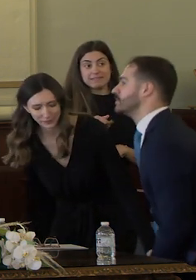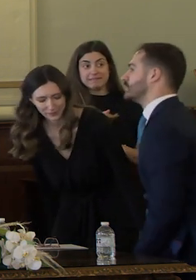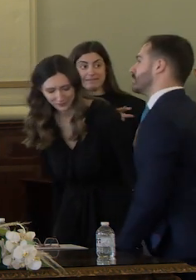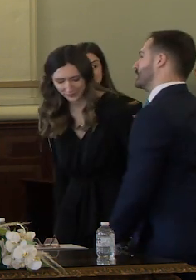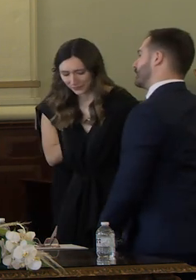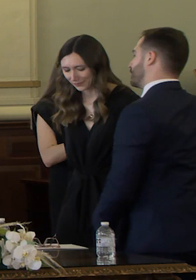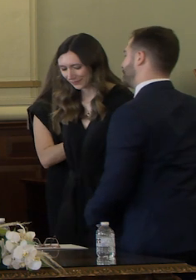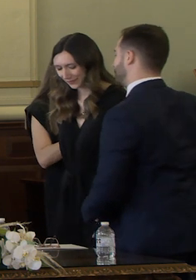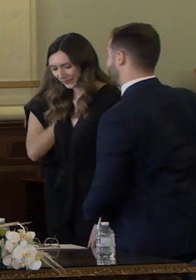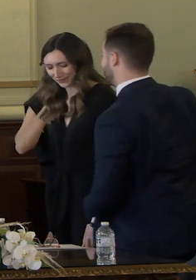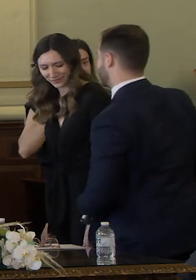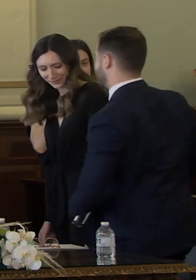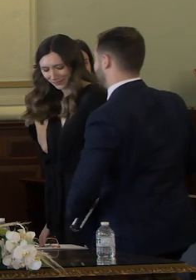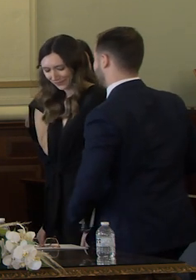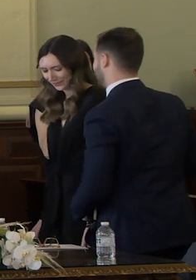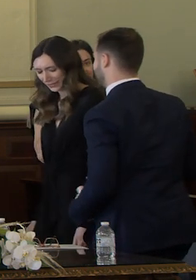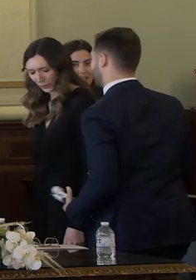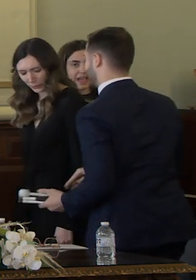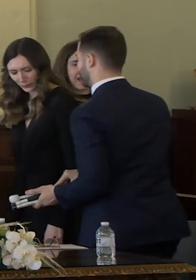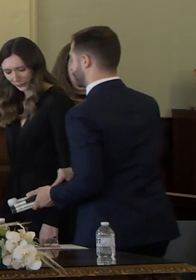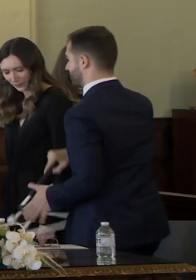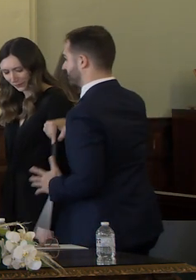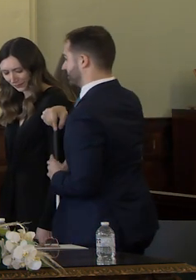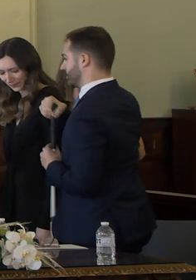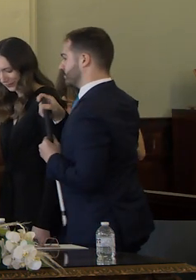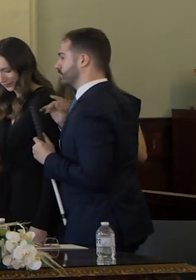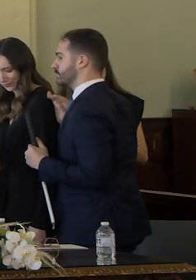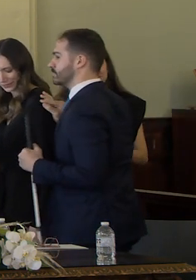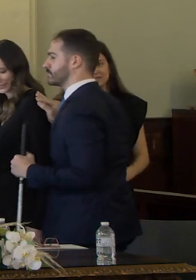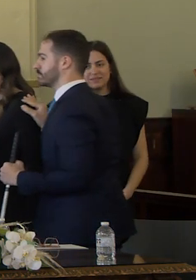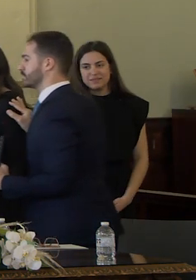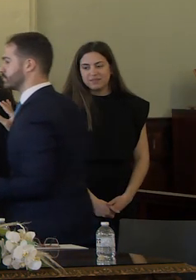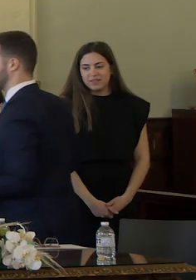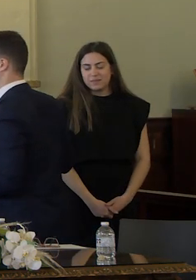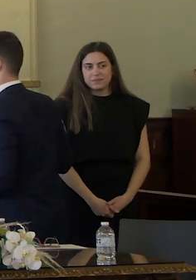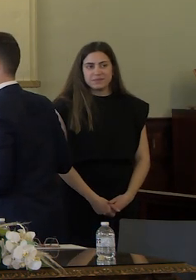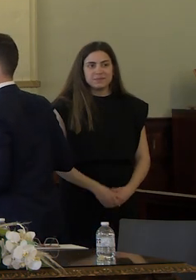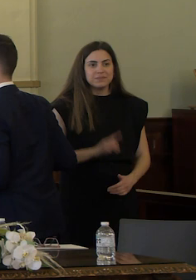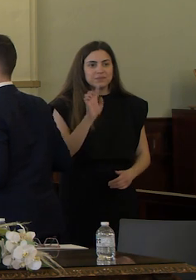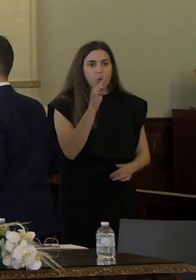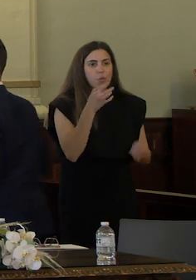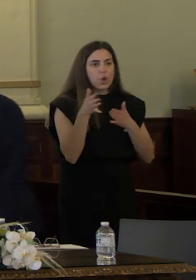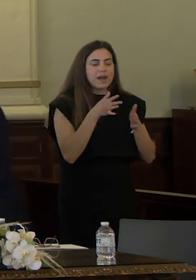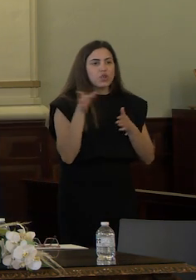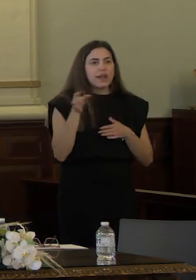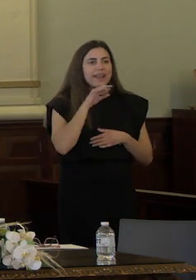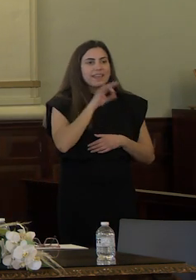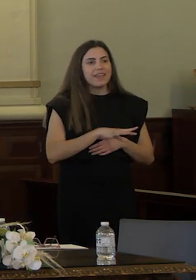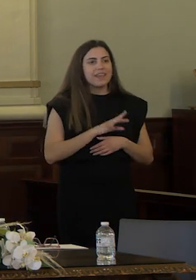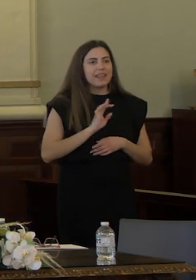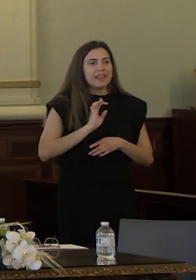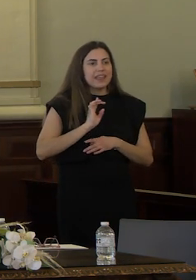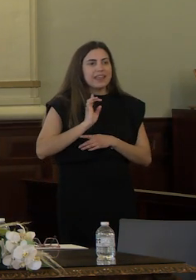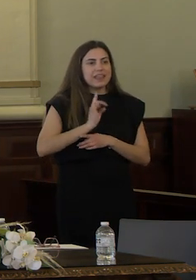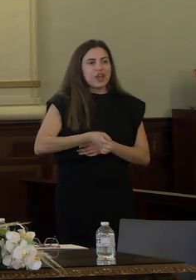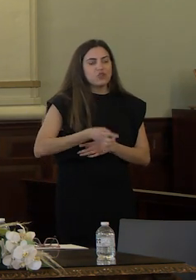de que diga adiós ya para irse a dirigirse. Ya desde el 1 de marzo él es el director de la agencia en